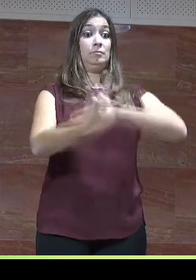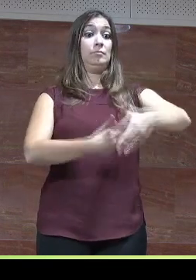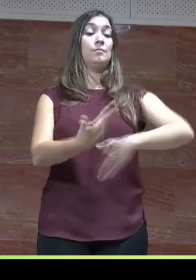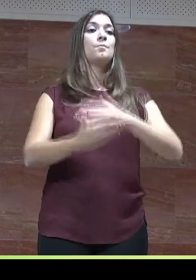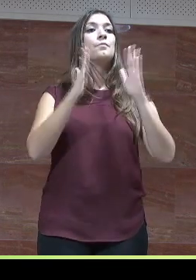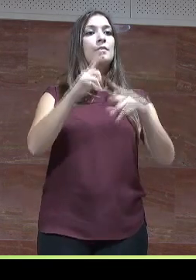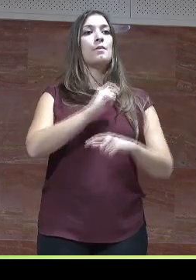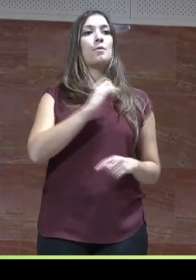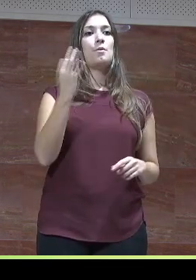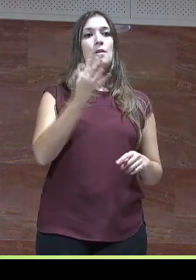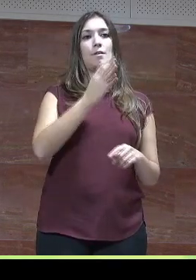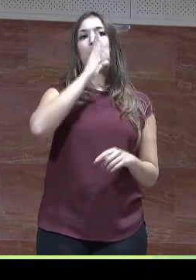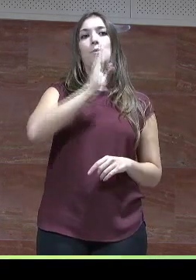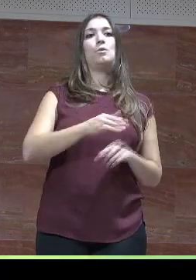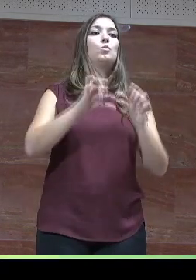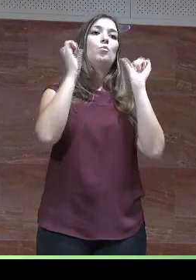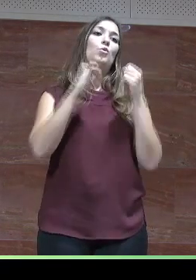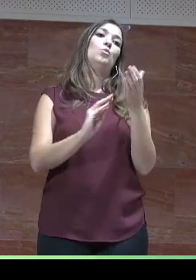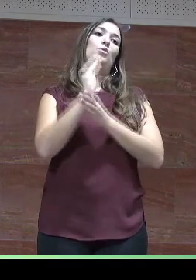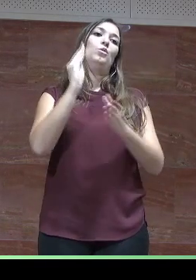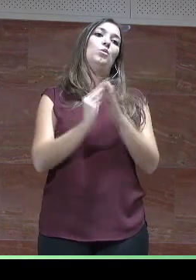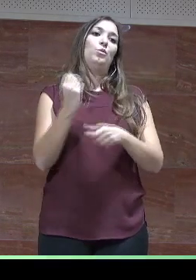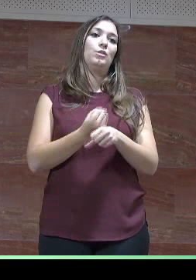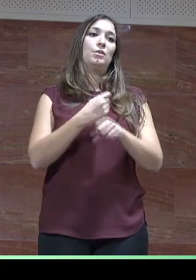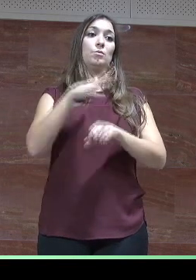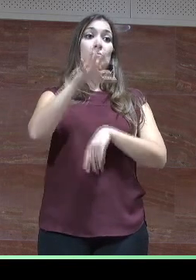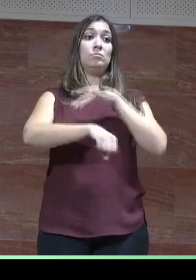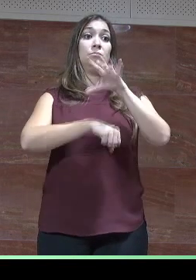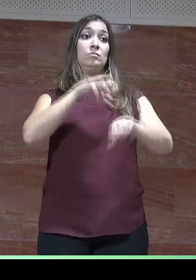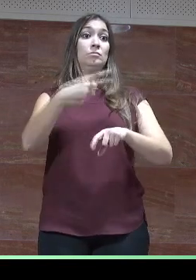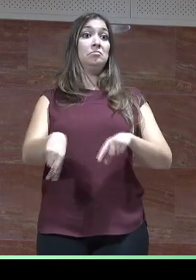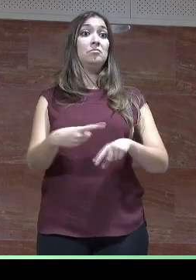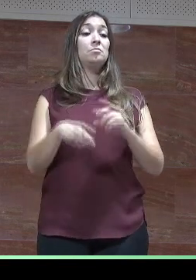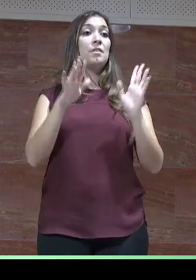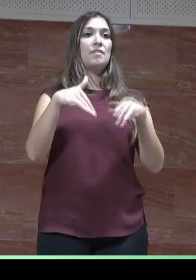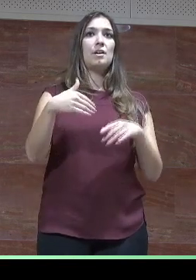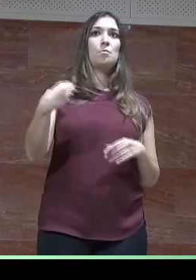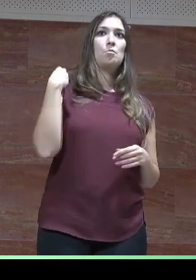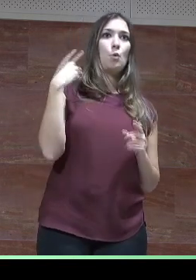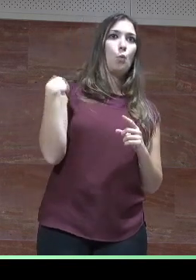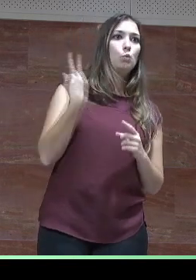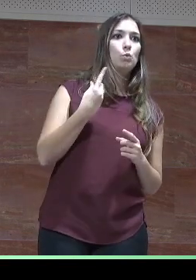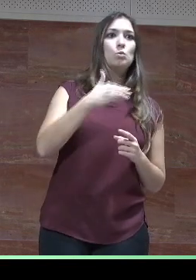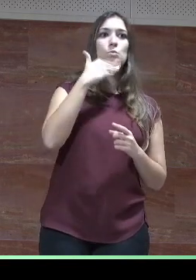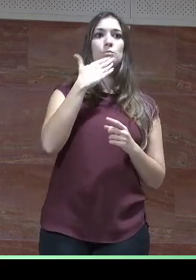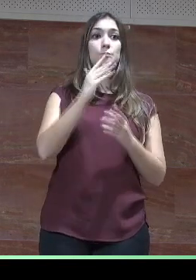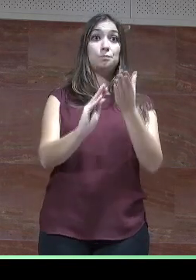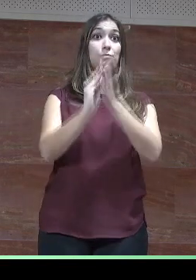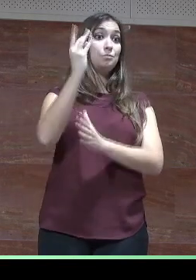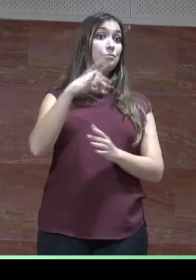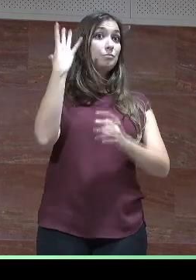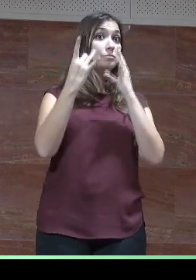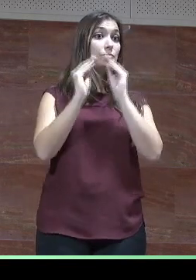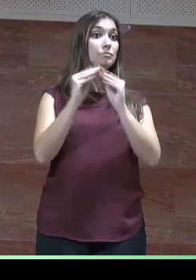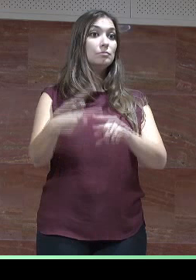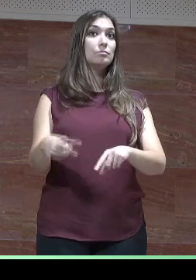propiciado entrar de lleno en un modelo productivista y consumista, sin tampoco preguntarnos si todo aquello que se inventa, todo